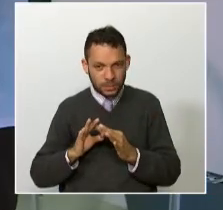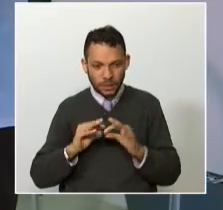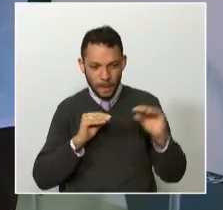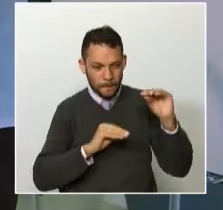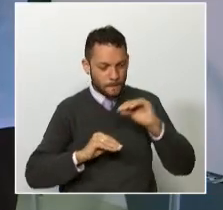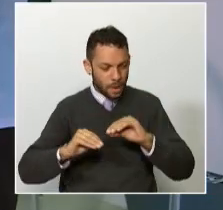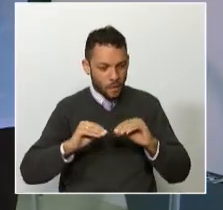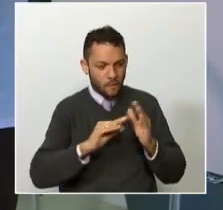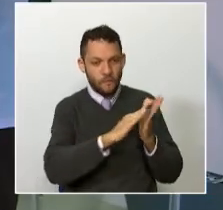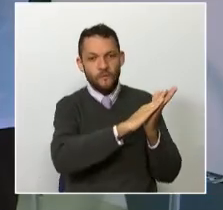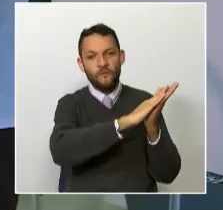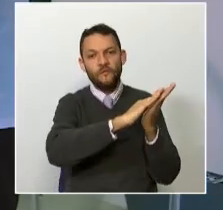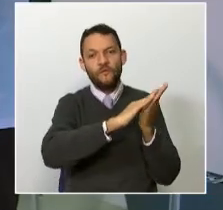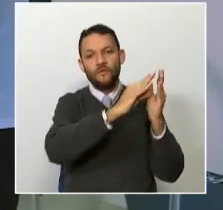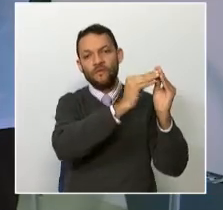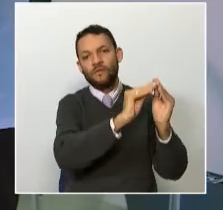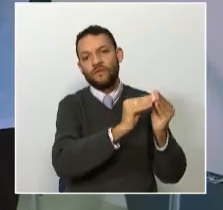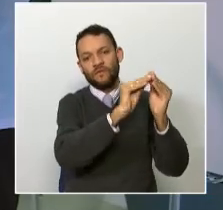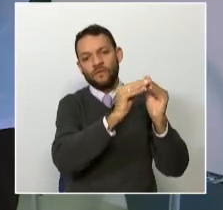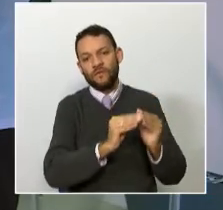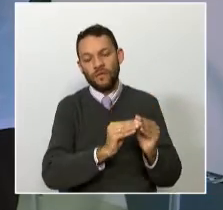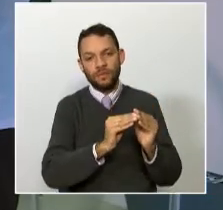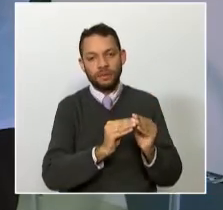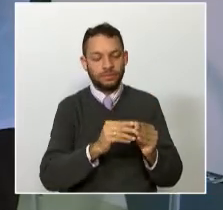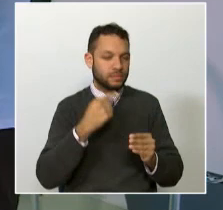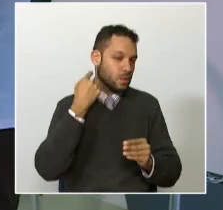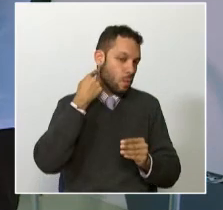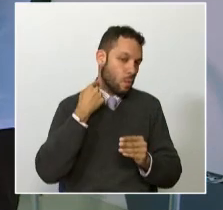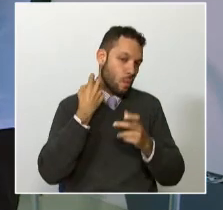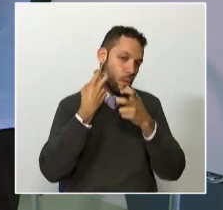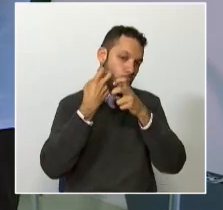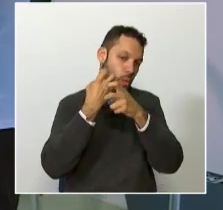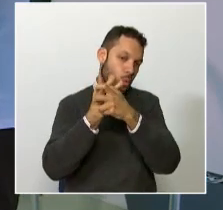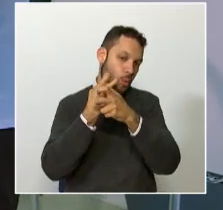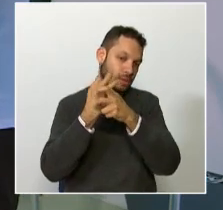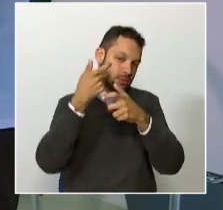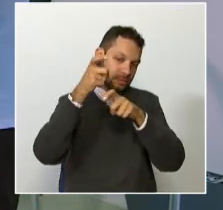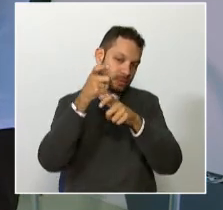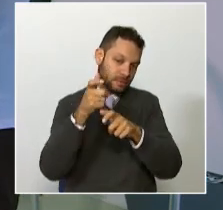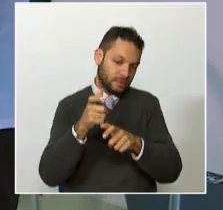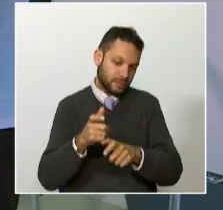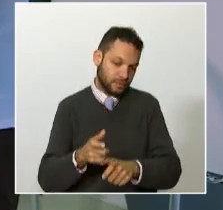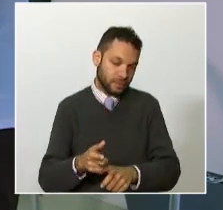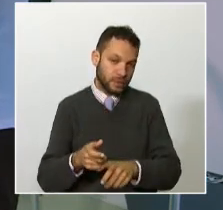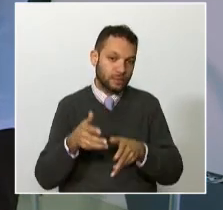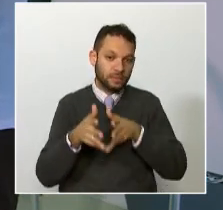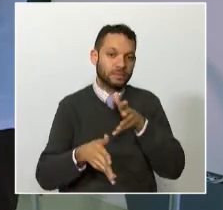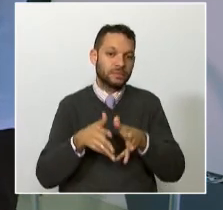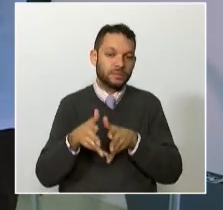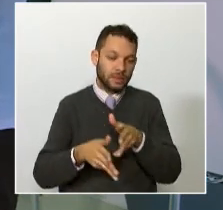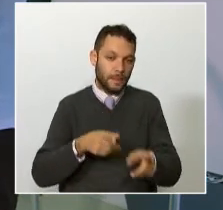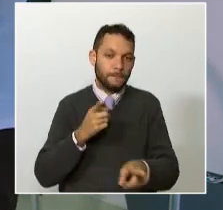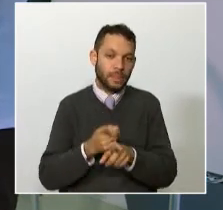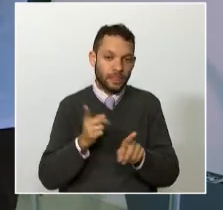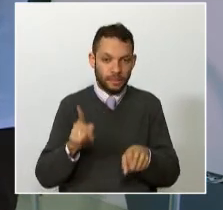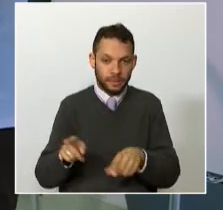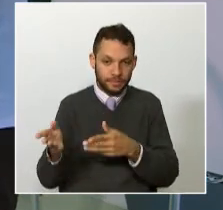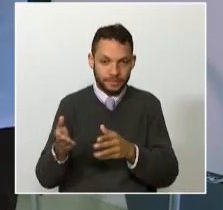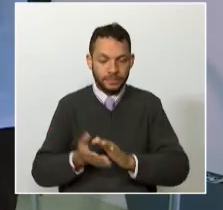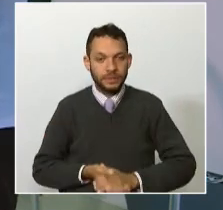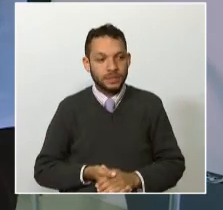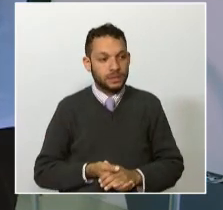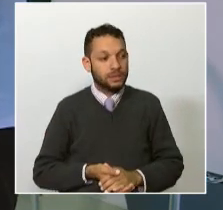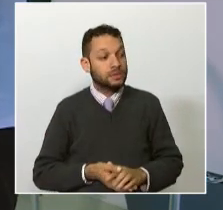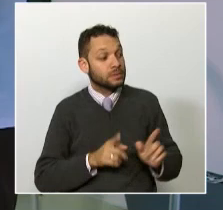tienen que ver con la estática de la columna y por eso es que tenemos a la doctora Ángela que tiene que ver con la parte de fisioterapia. Y no solamente es por